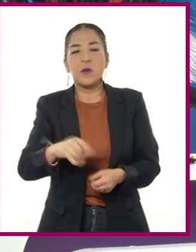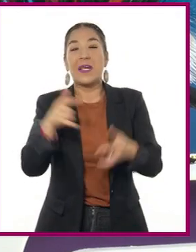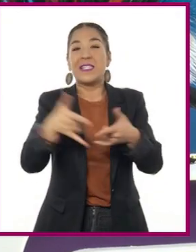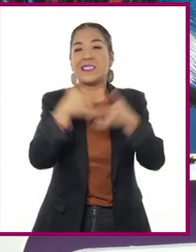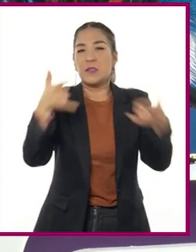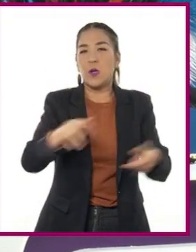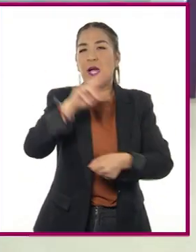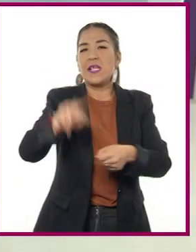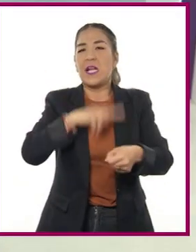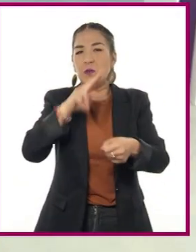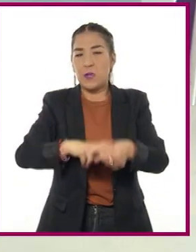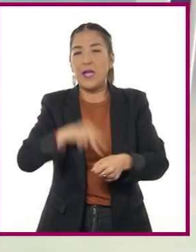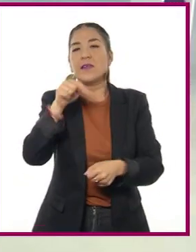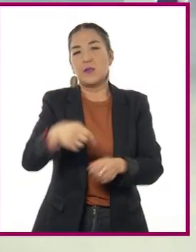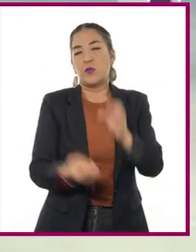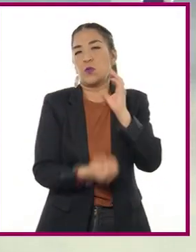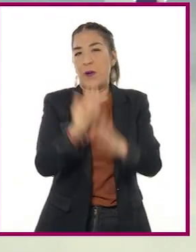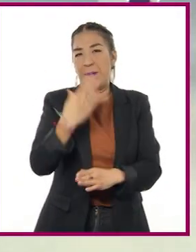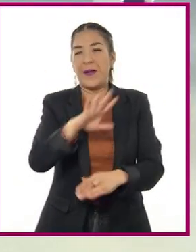Nueva España.